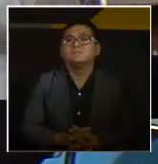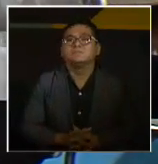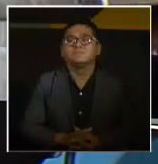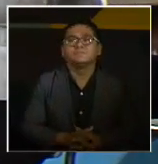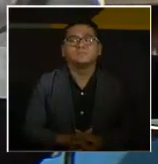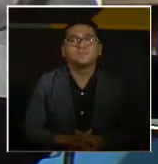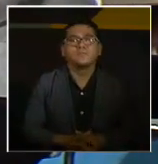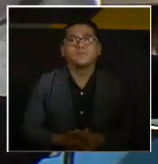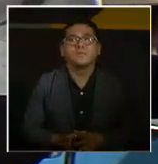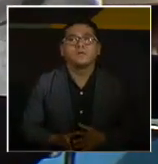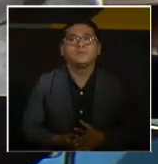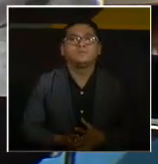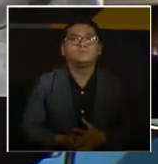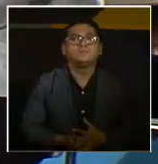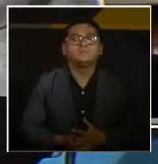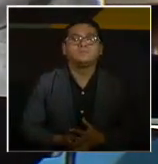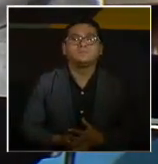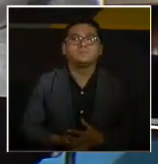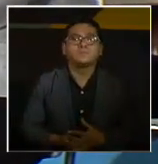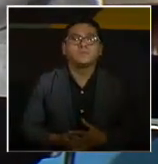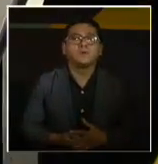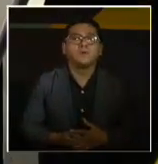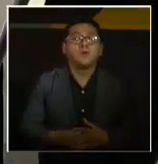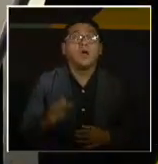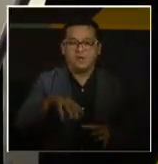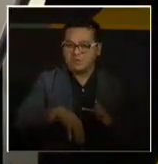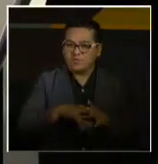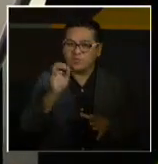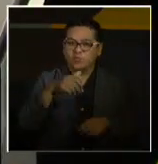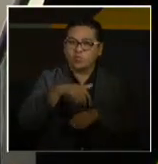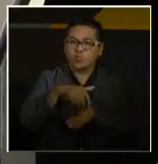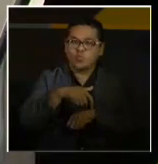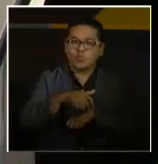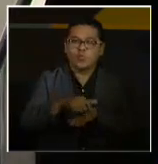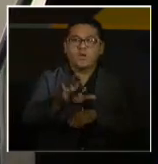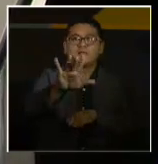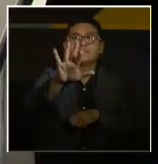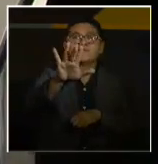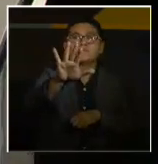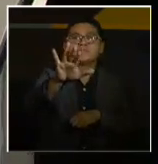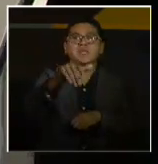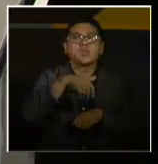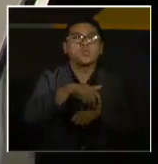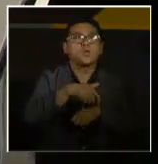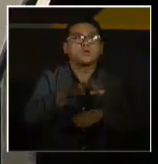Estaba Muchas gracias, eso. Candidato. El ciudadano con el número 50.